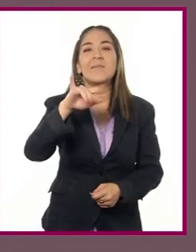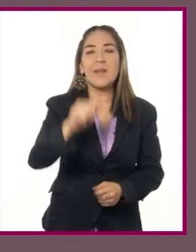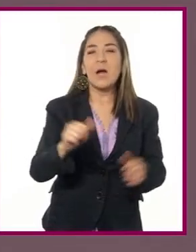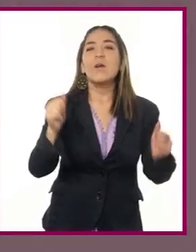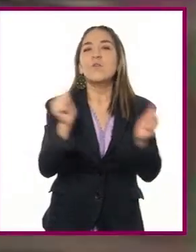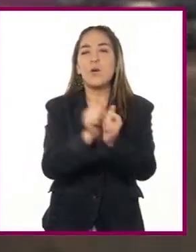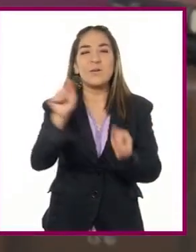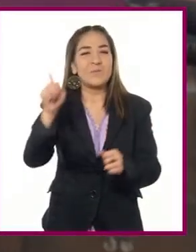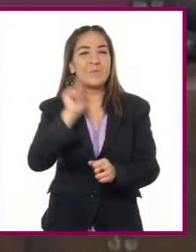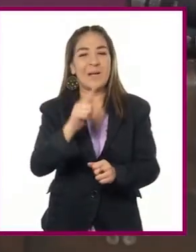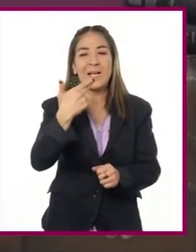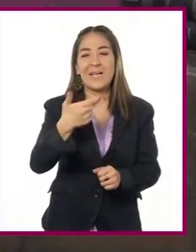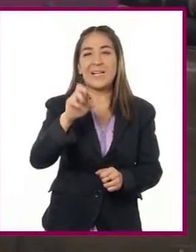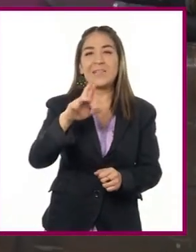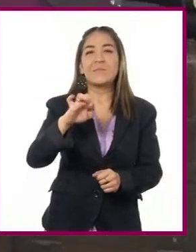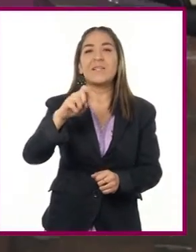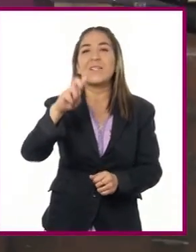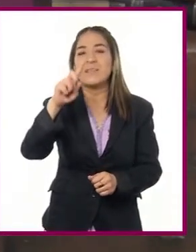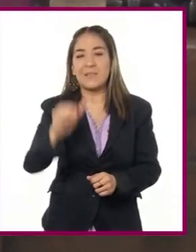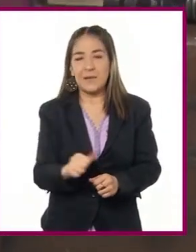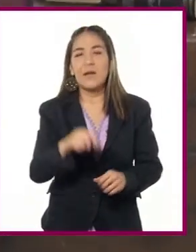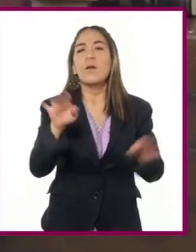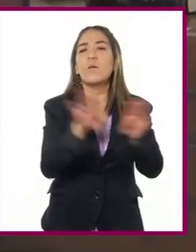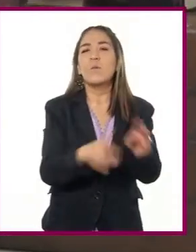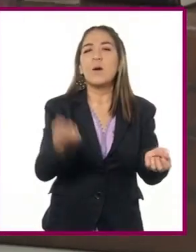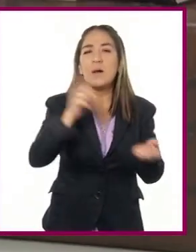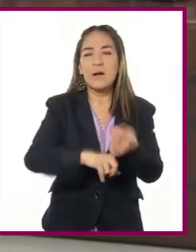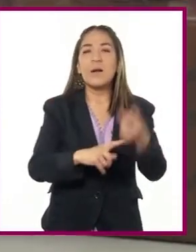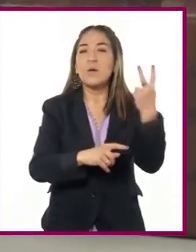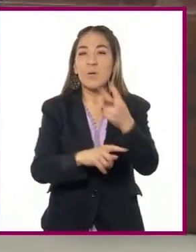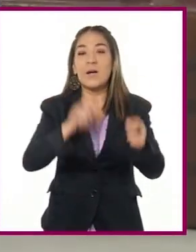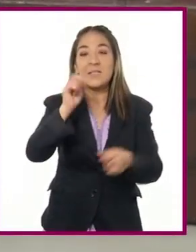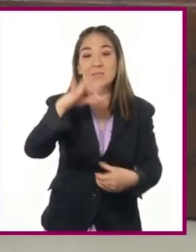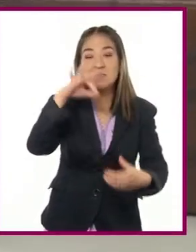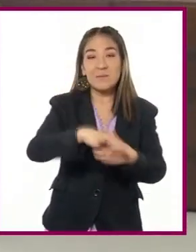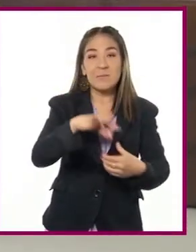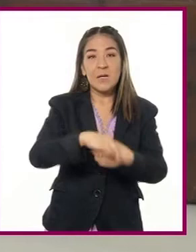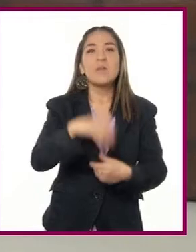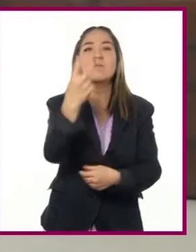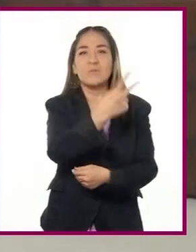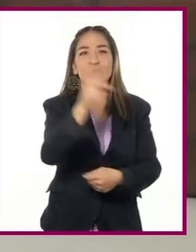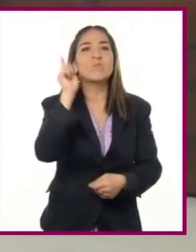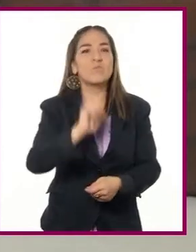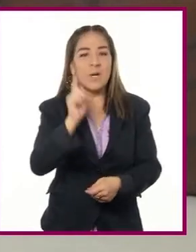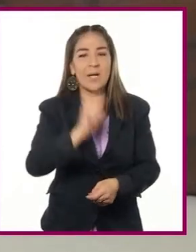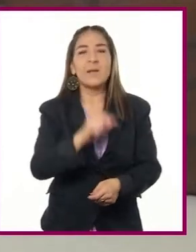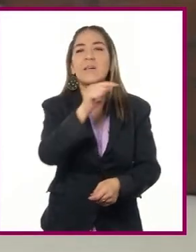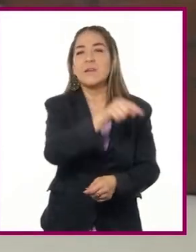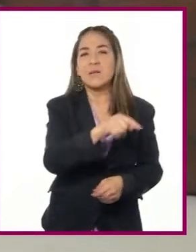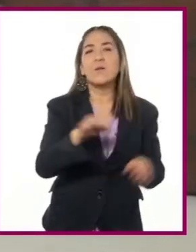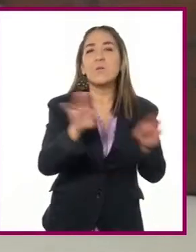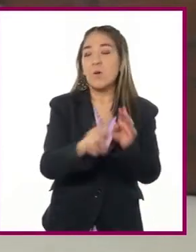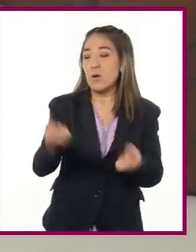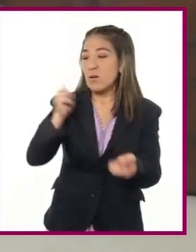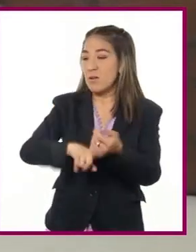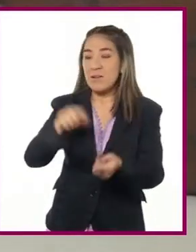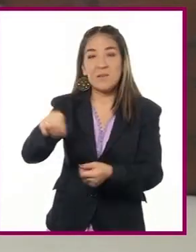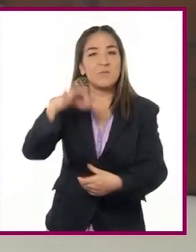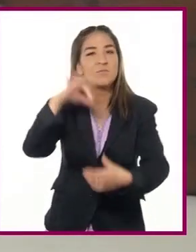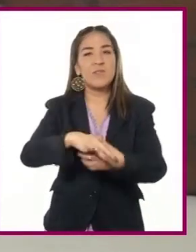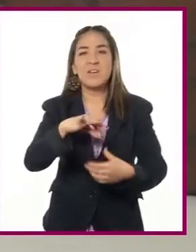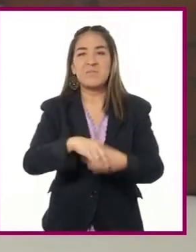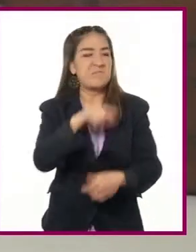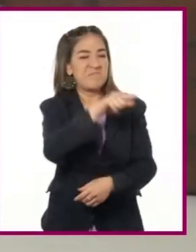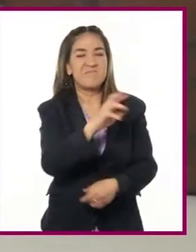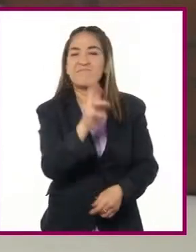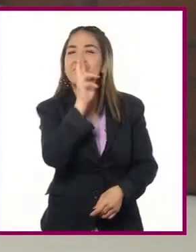Ermila Zamarrón. Sin considerar que la mayoría de los votos fue para la pareja femenina, el colegio electoral ignoró el